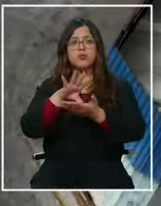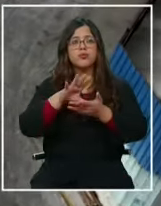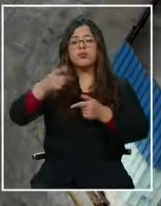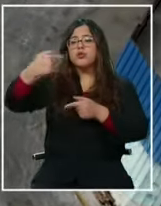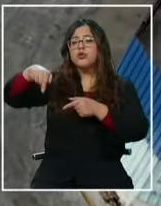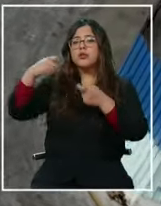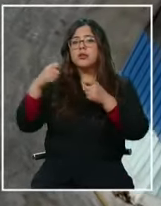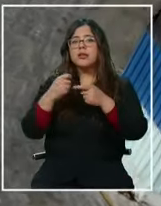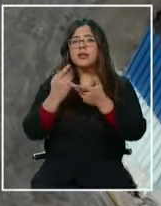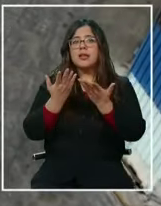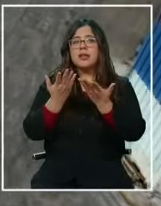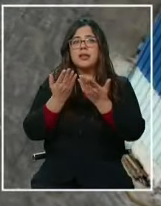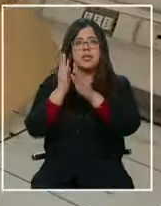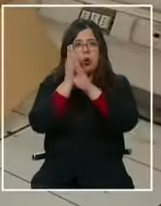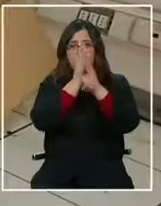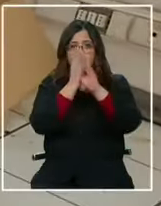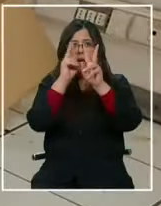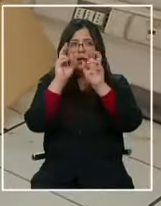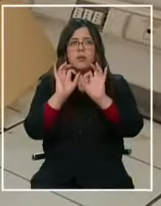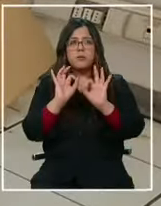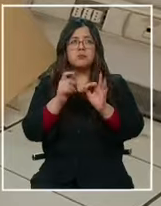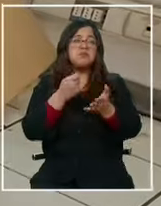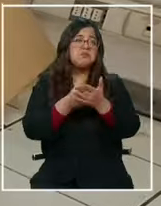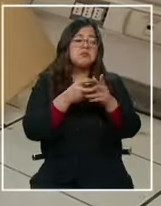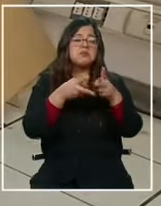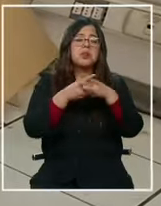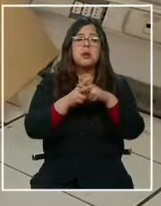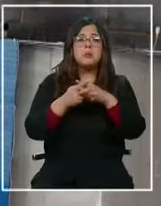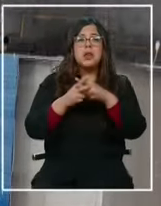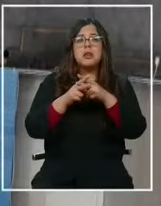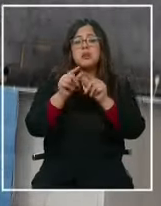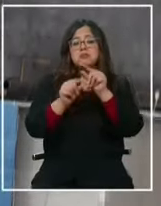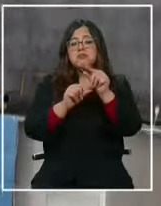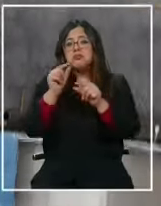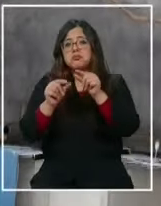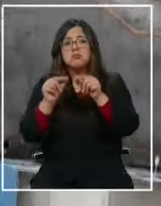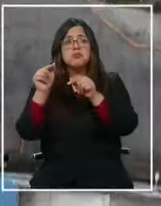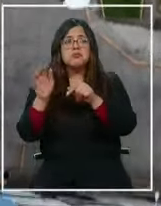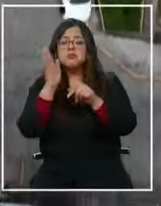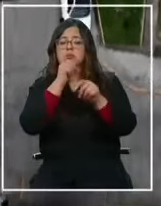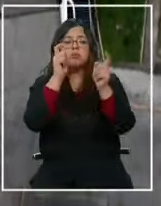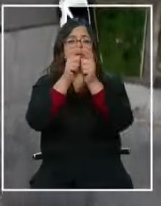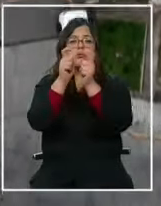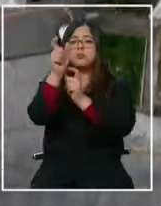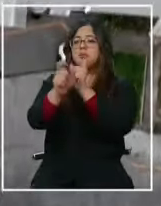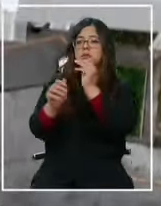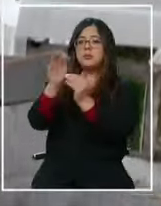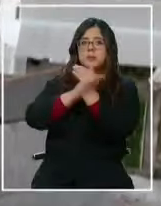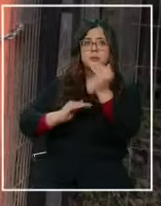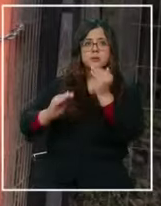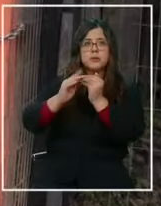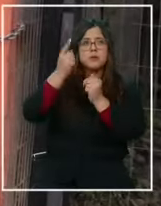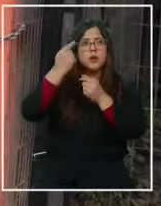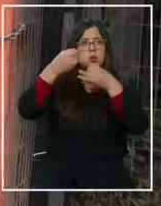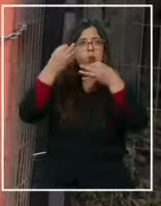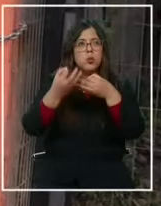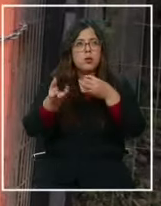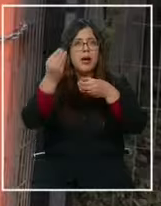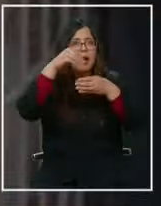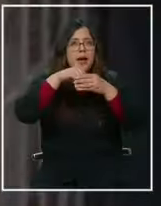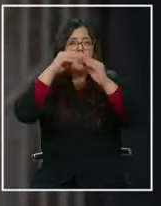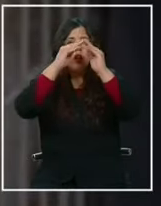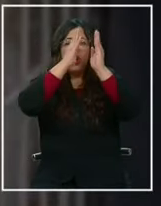de no alterar la normalidad de la zona, compraban sus herramientas de a poco y casi no tenían contacto con los vecinos, pero al interior de este